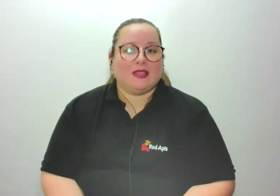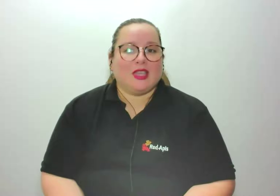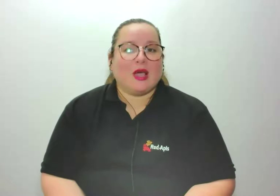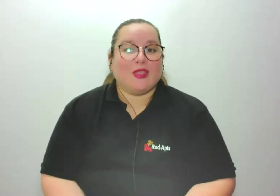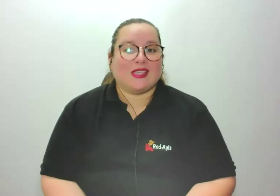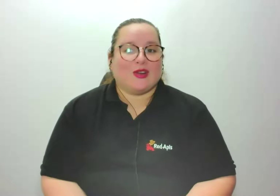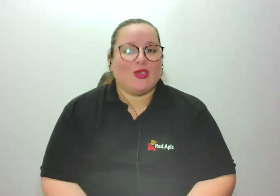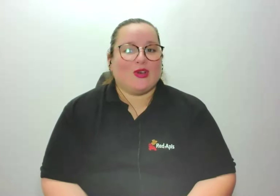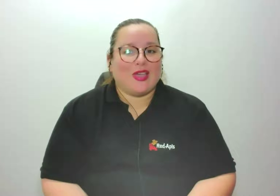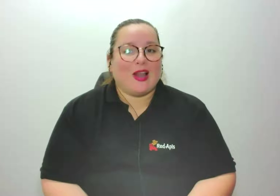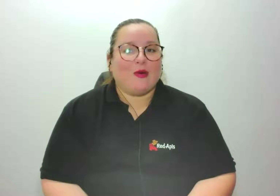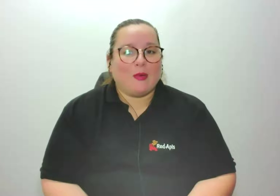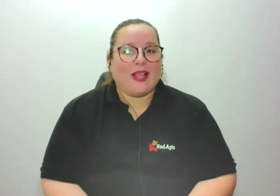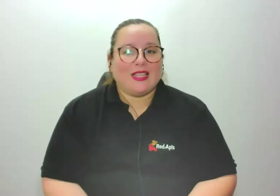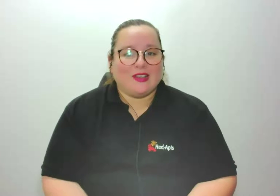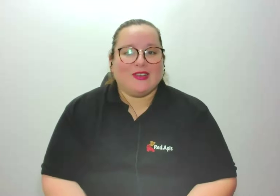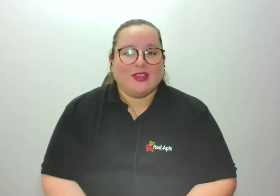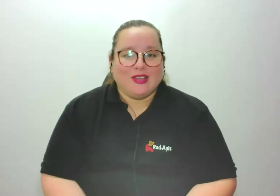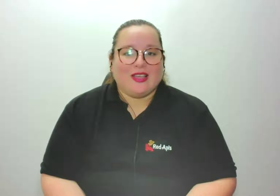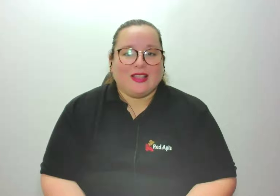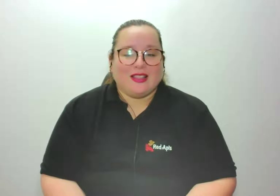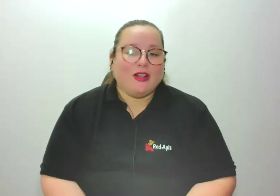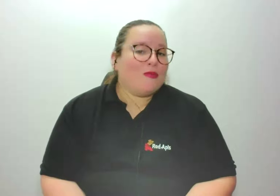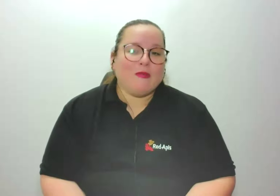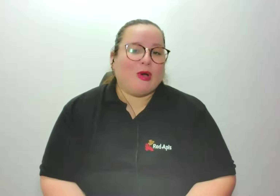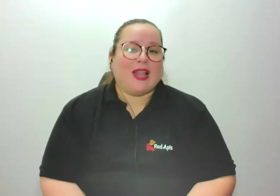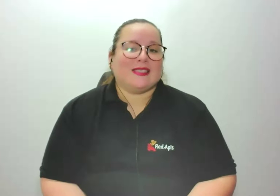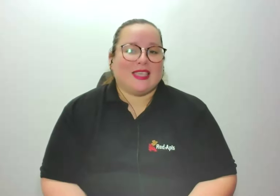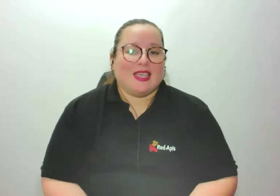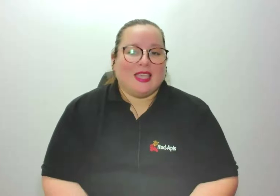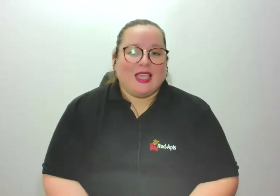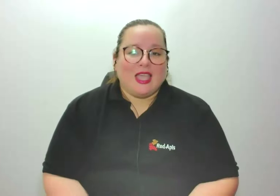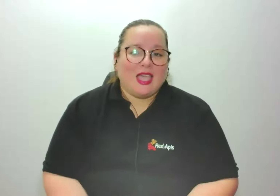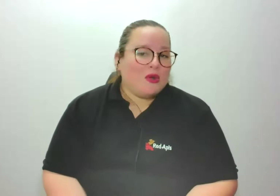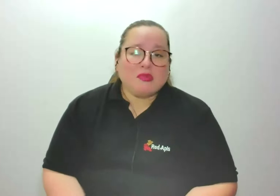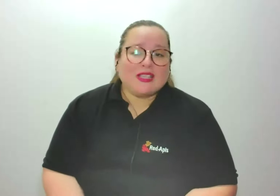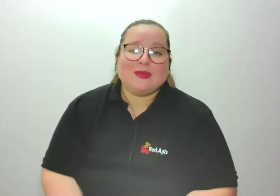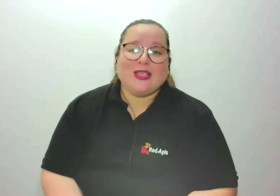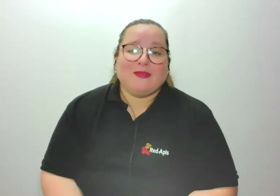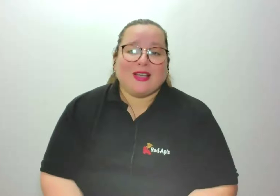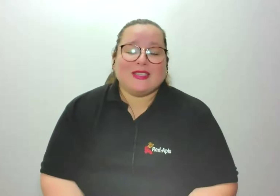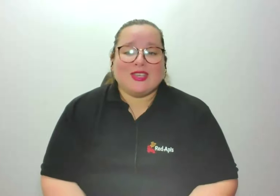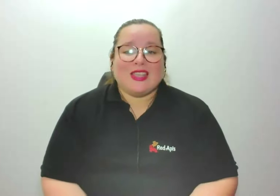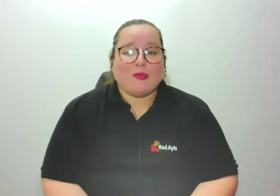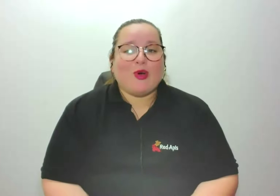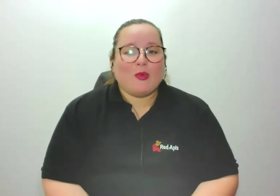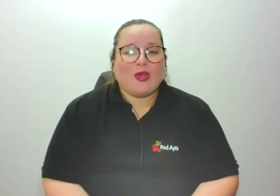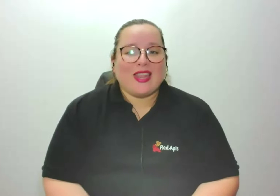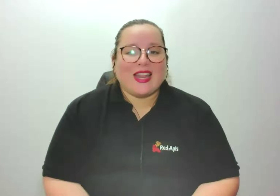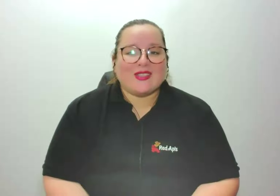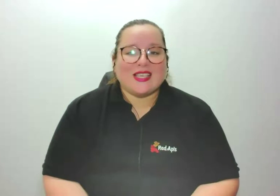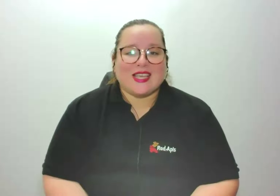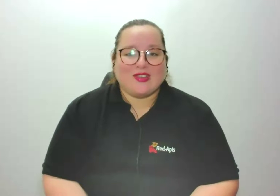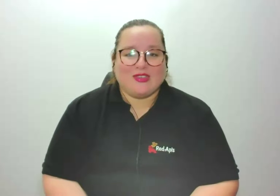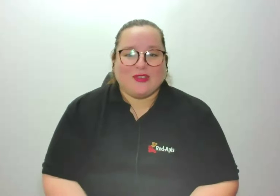correctamente, sino que es un desarrollo, es algo paulatino. Lo mismo con las señas. No importa si tú te equivocas, sino que de poco a poco